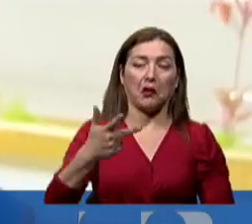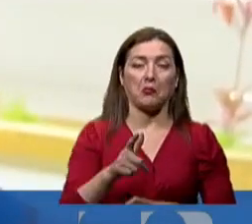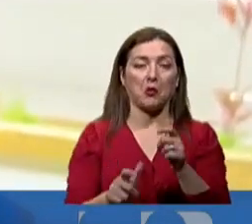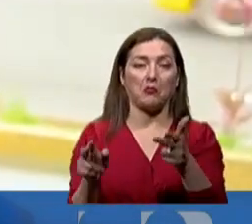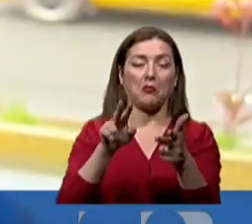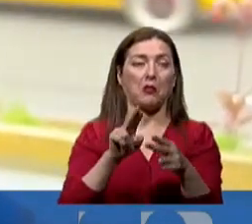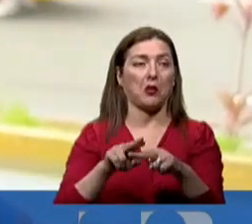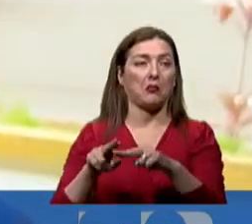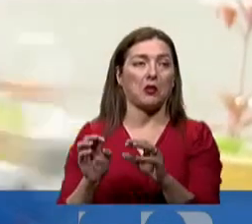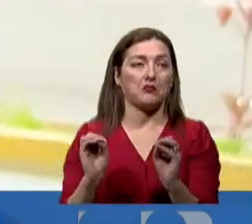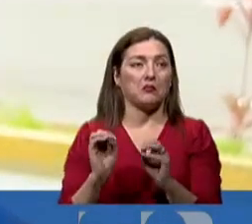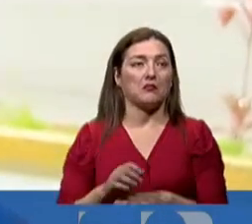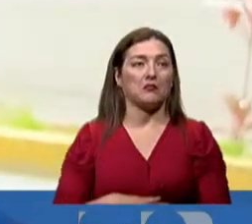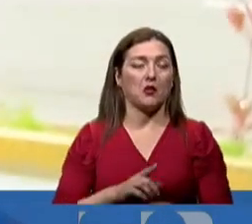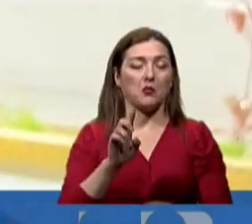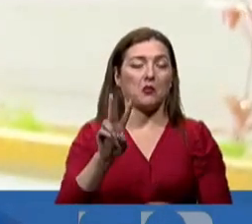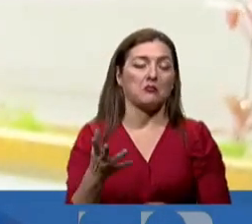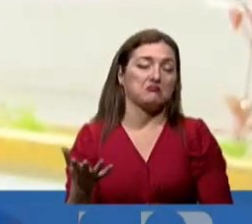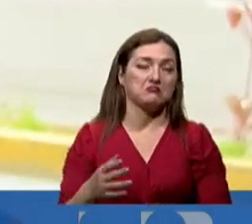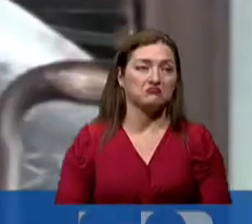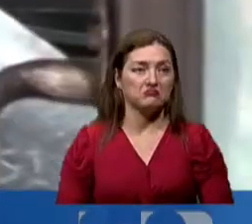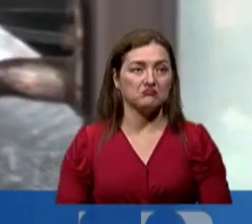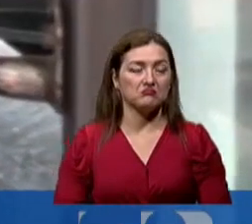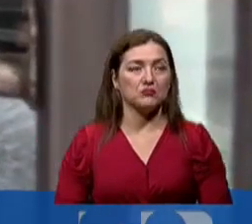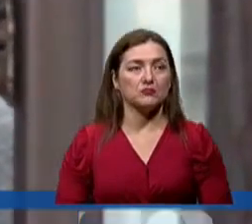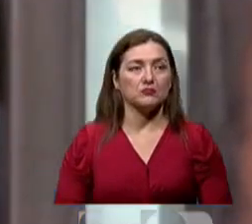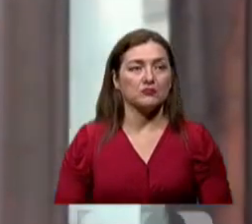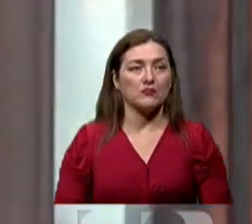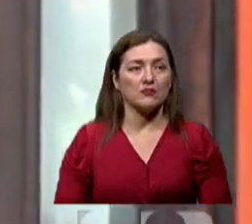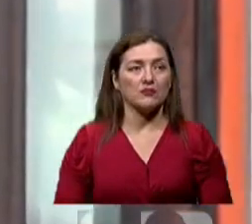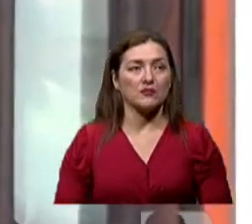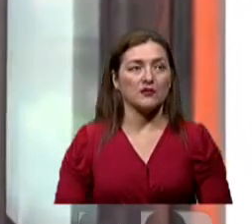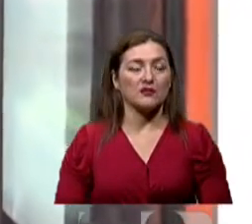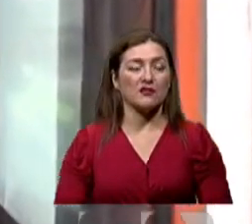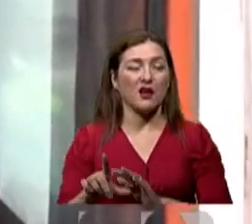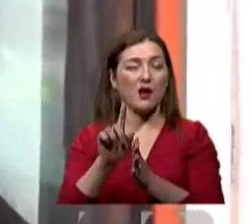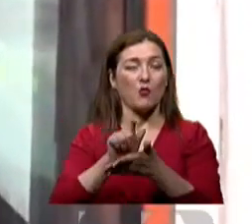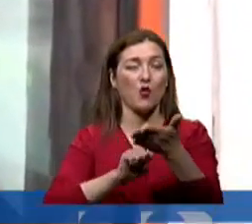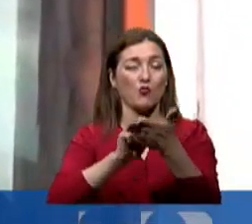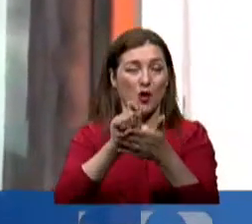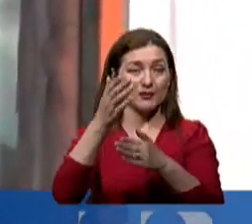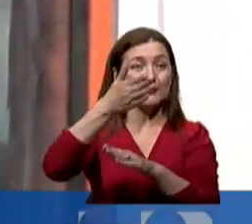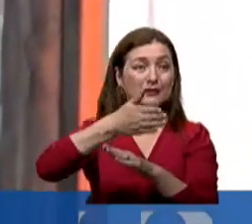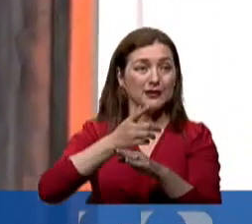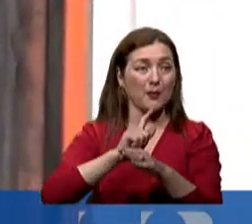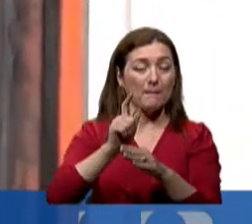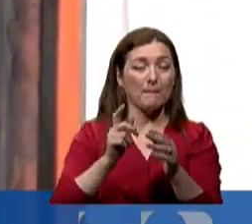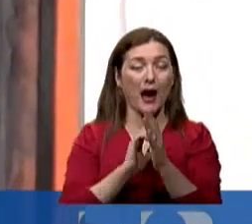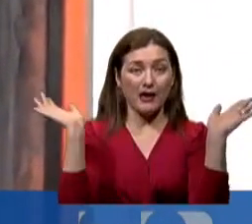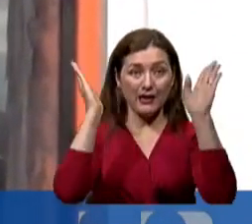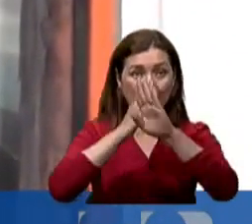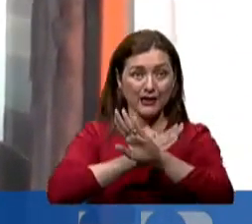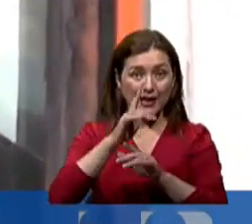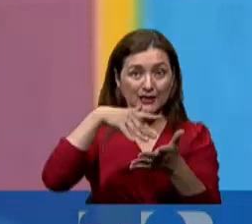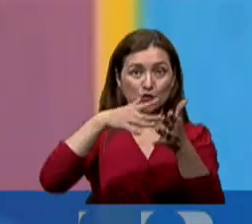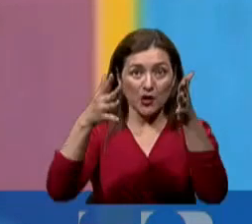dejó de bastante gente, uno o dos pasajeros por parada. Con esta aprobación queda anulada la medida que permitía el pasaje gratuito para